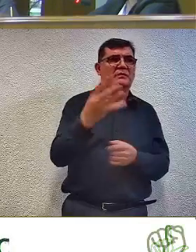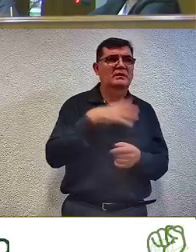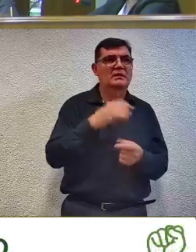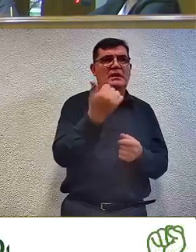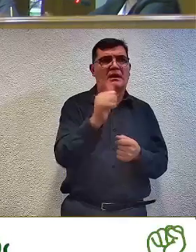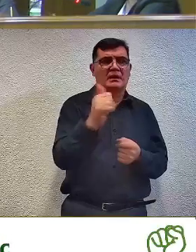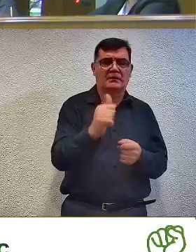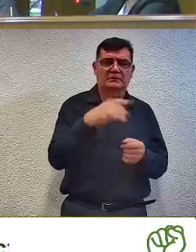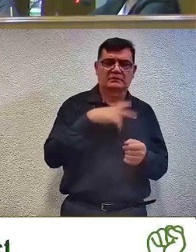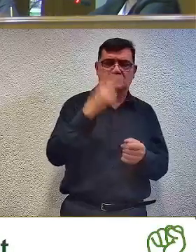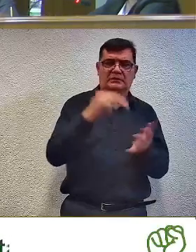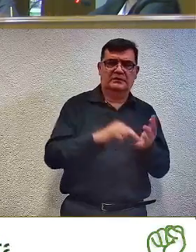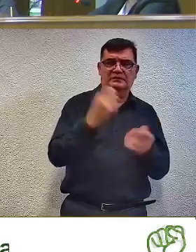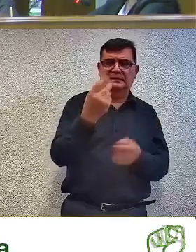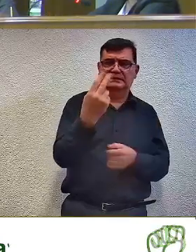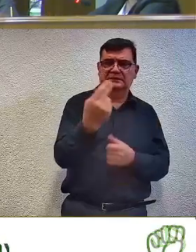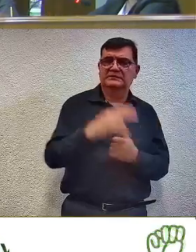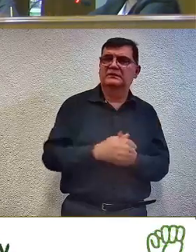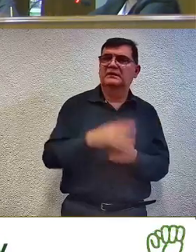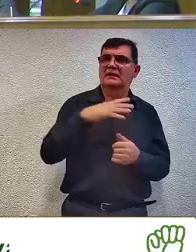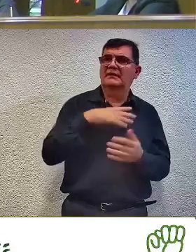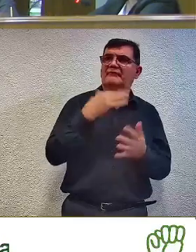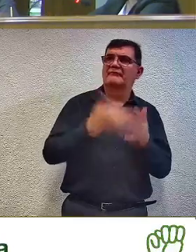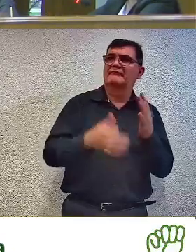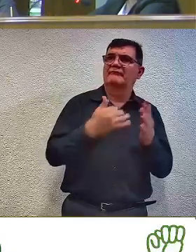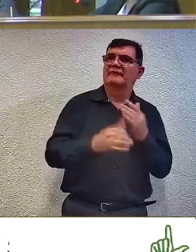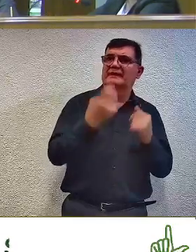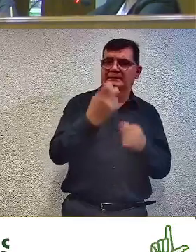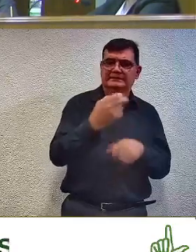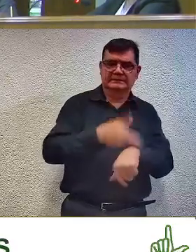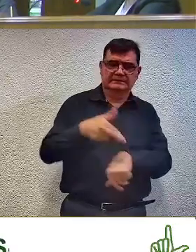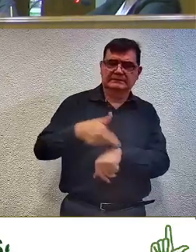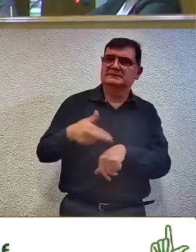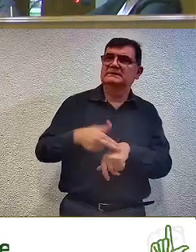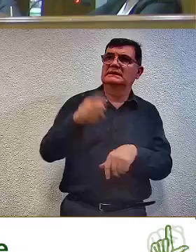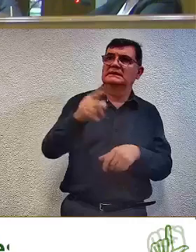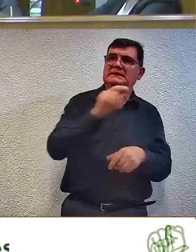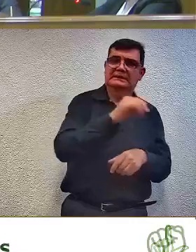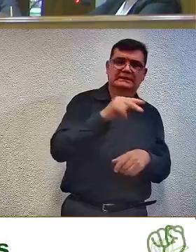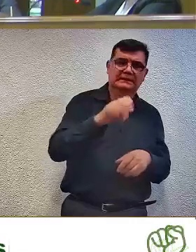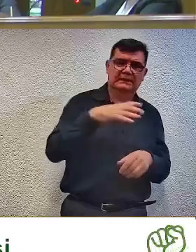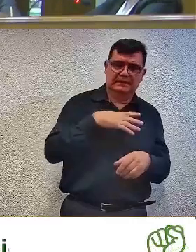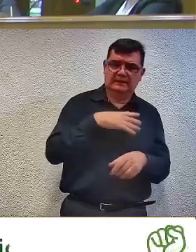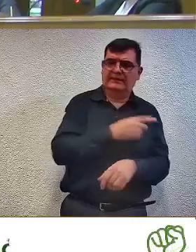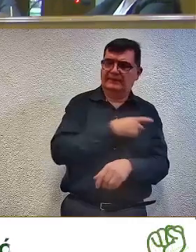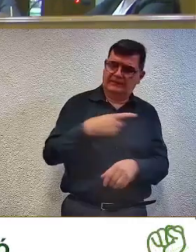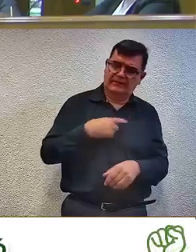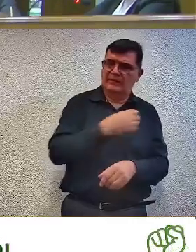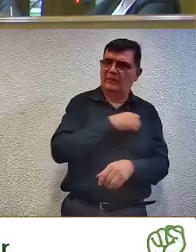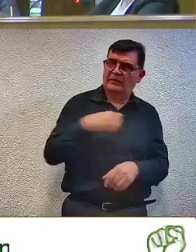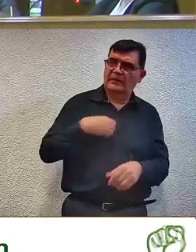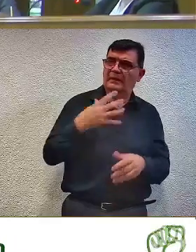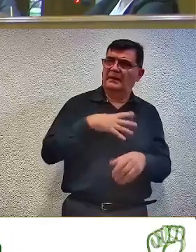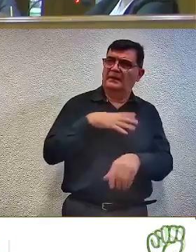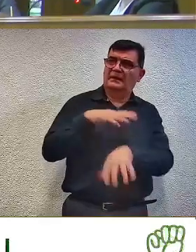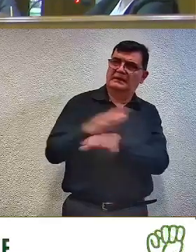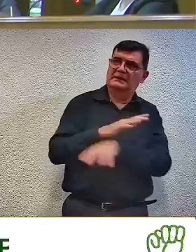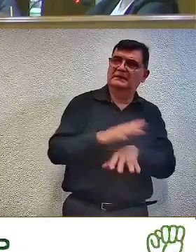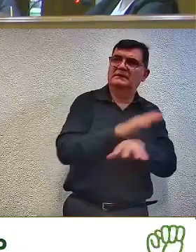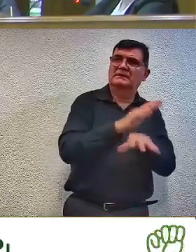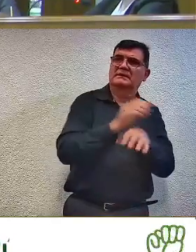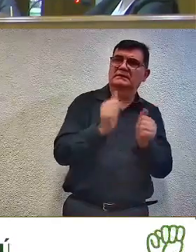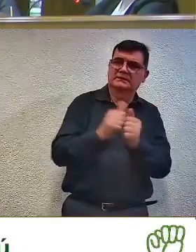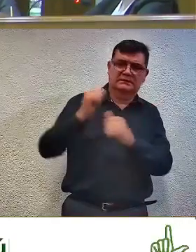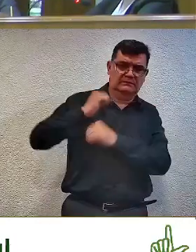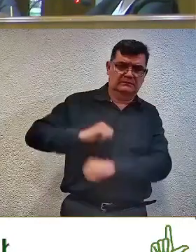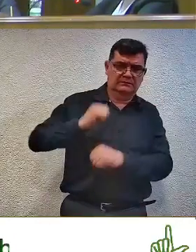agosto del año 2025. En consecuencia, el Instituto Electoral está obligado a remover los obstáculos ante las